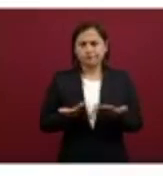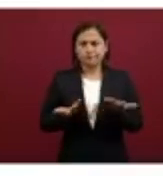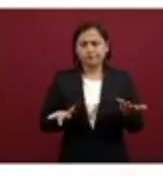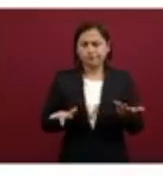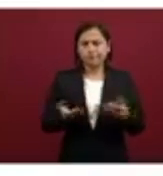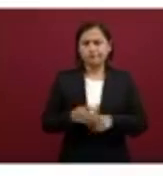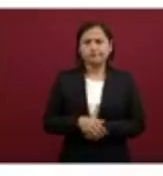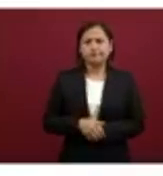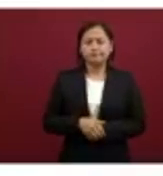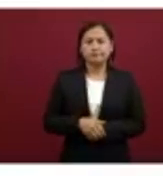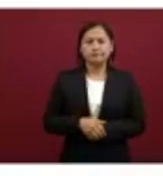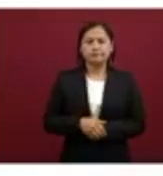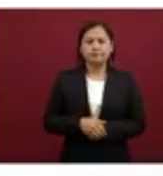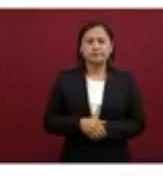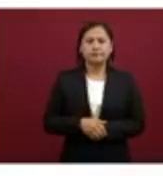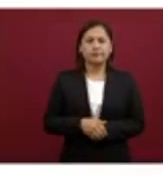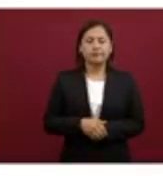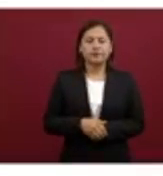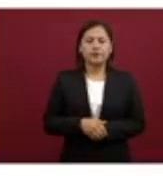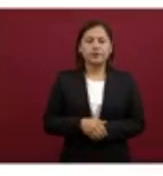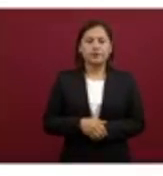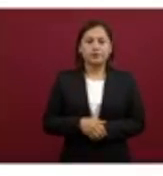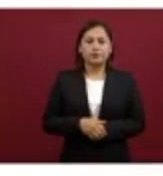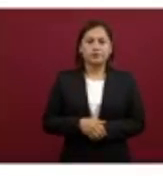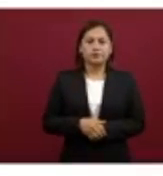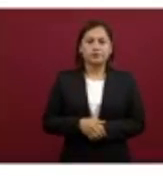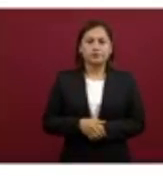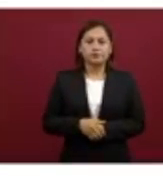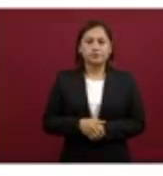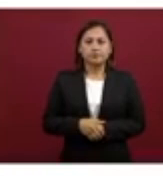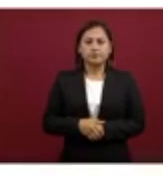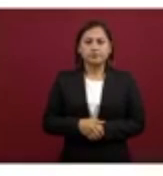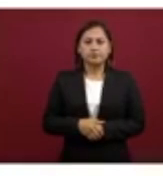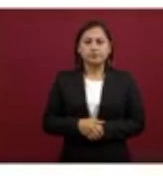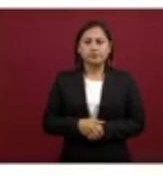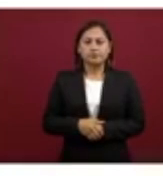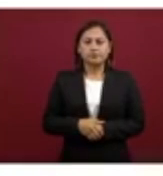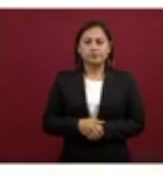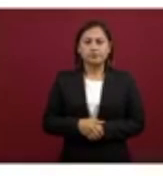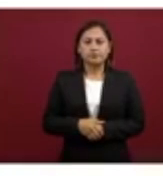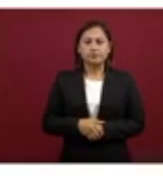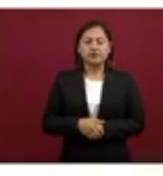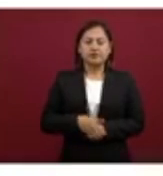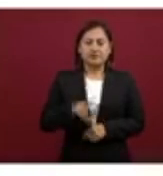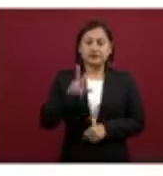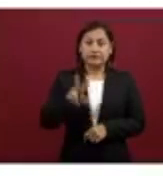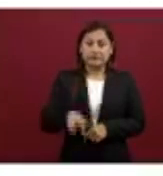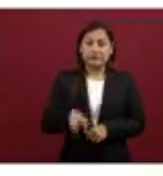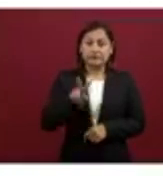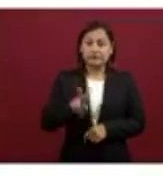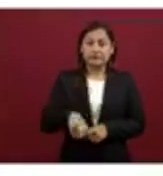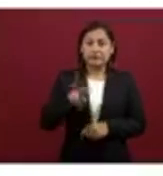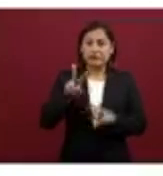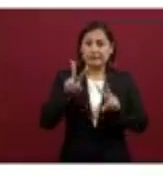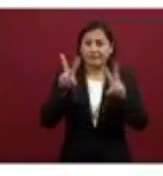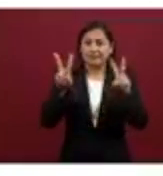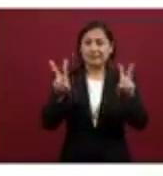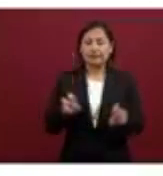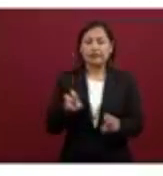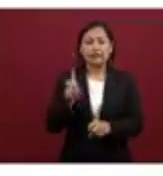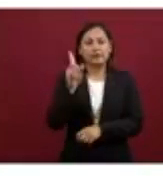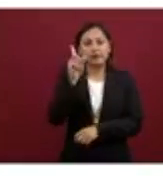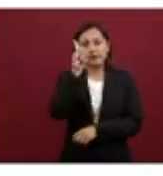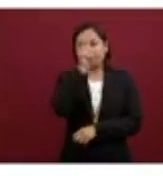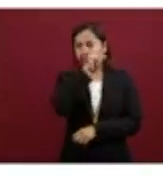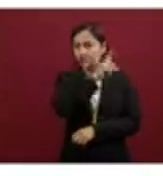sobre lo que iba hasta ese momento. No ha sido una situación sencilla, hay temas de derecho,